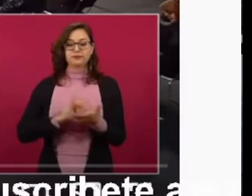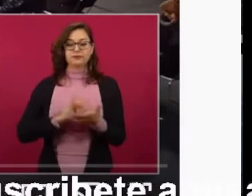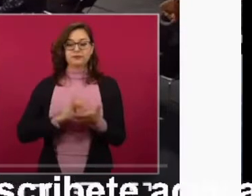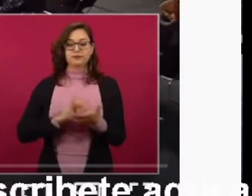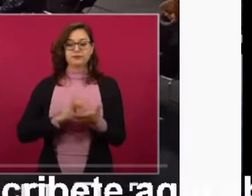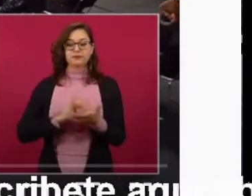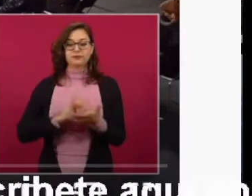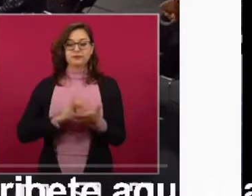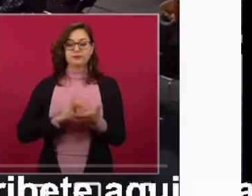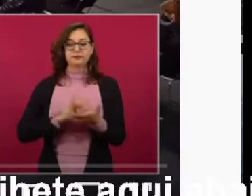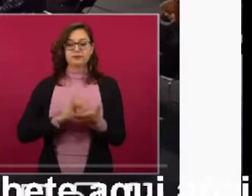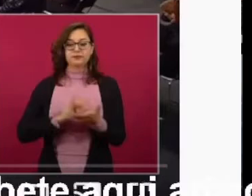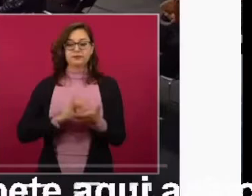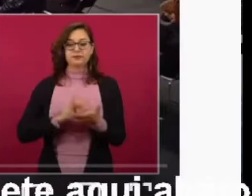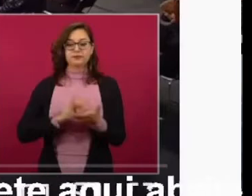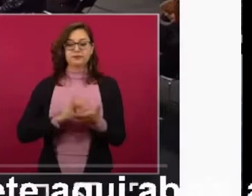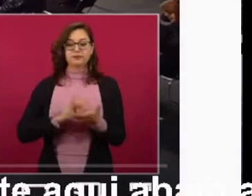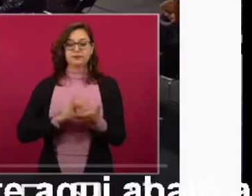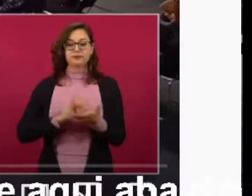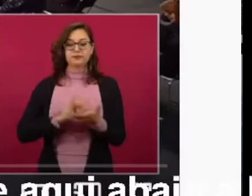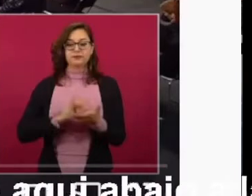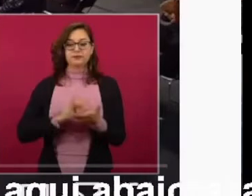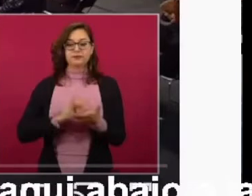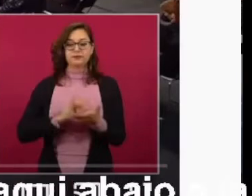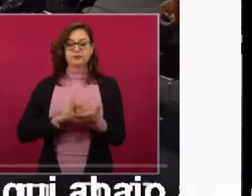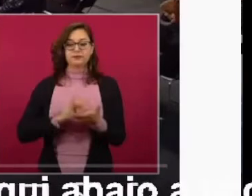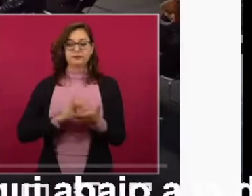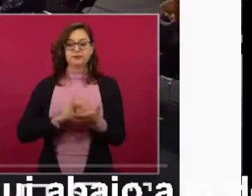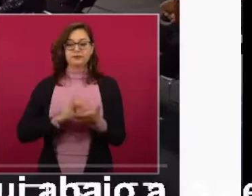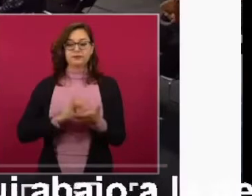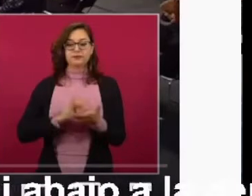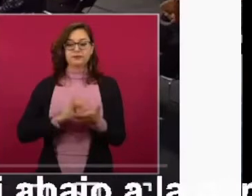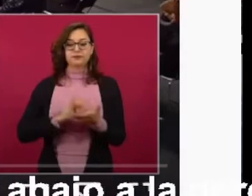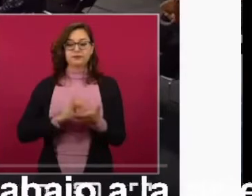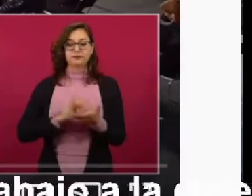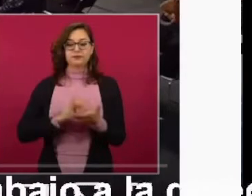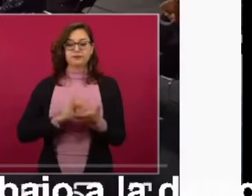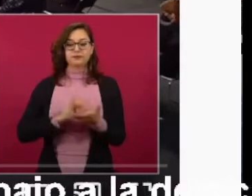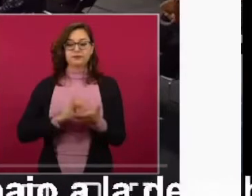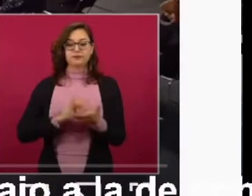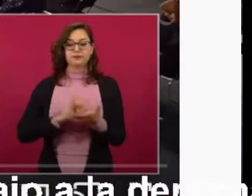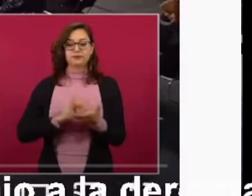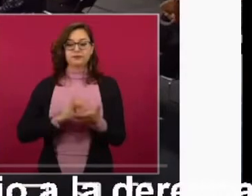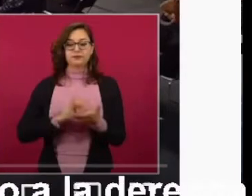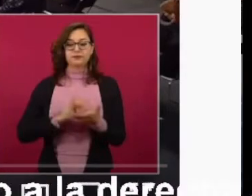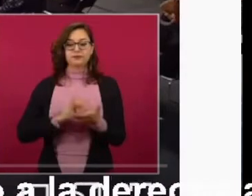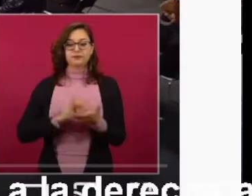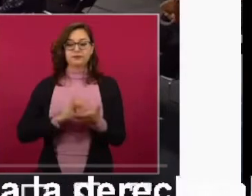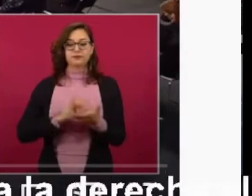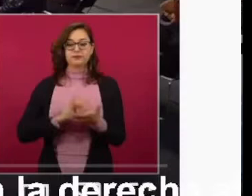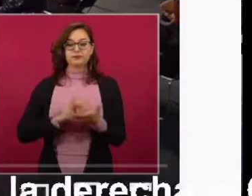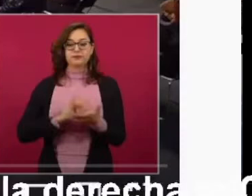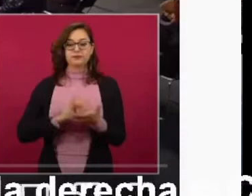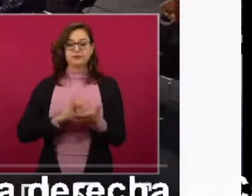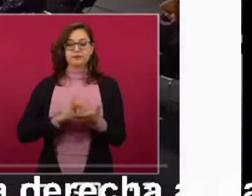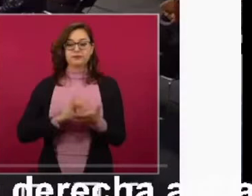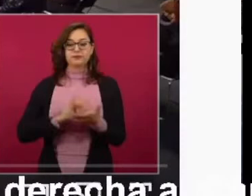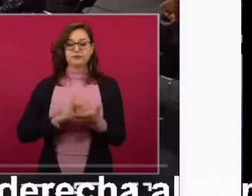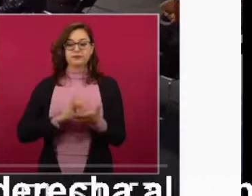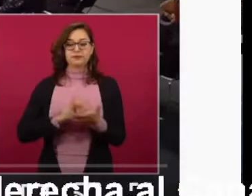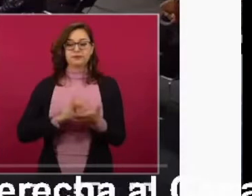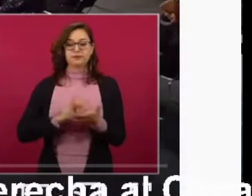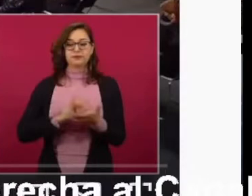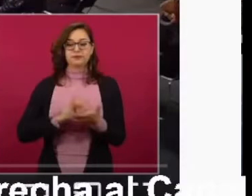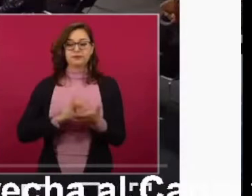que parece profeta verdad que después de 60 70 80